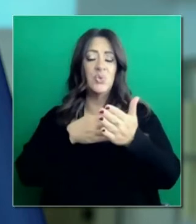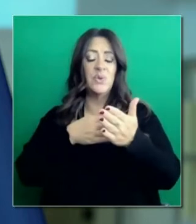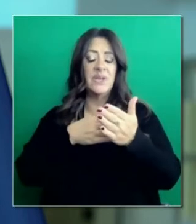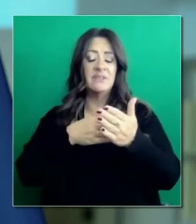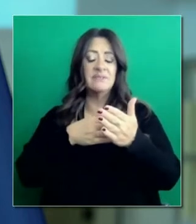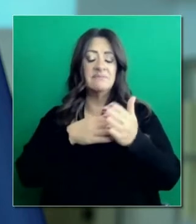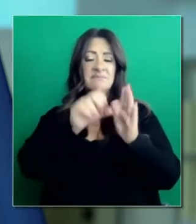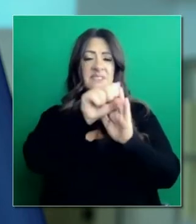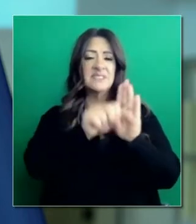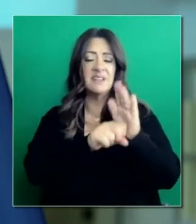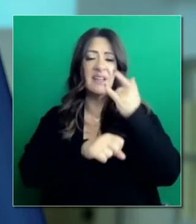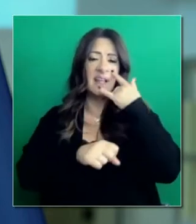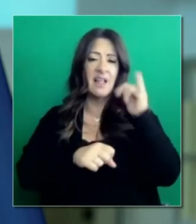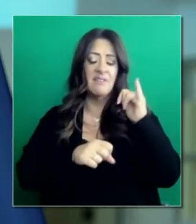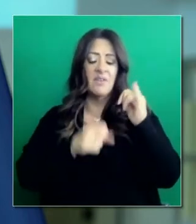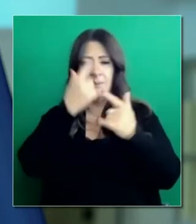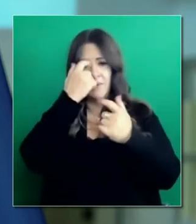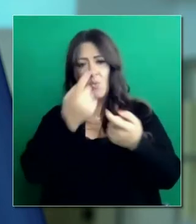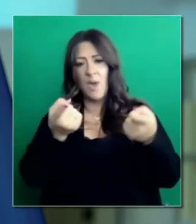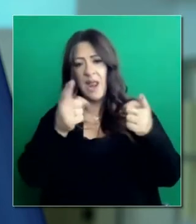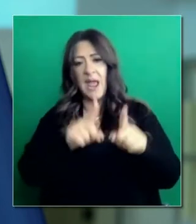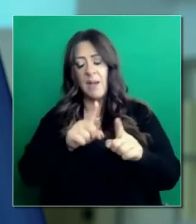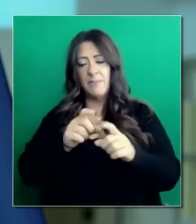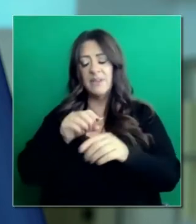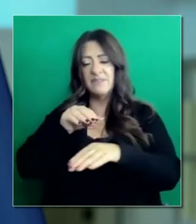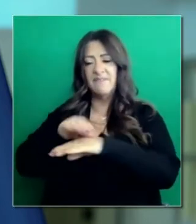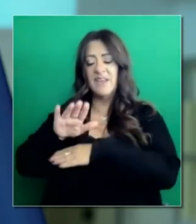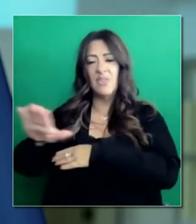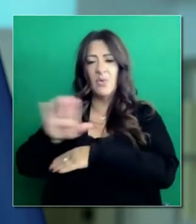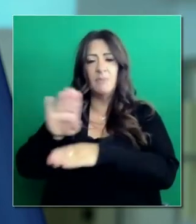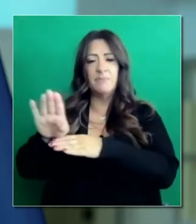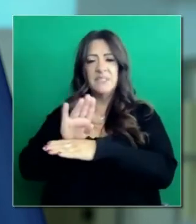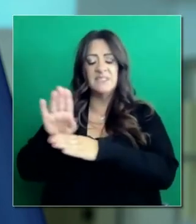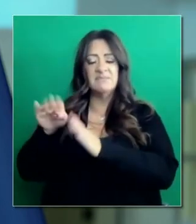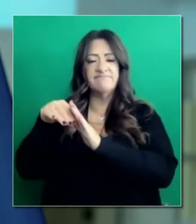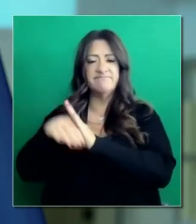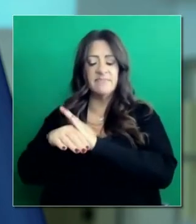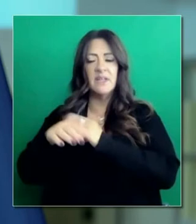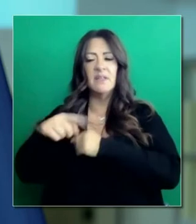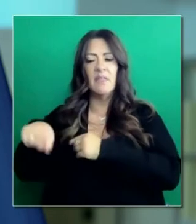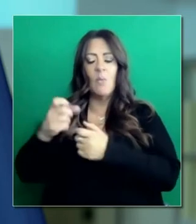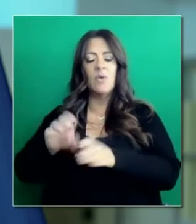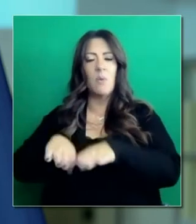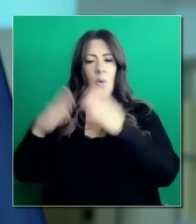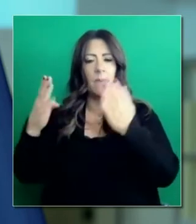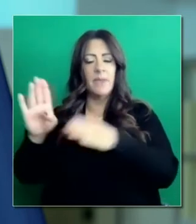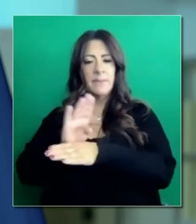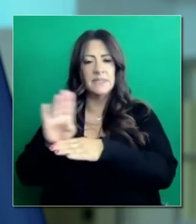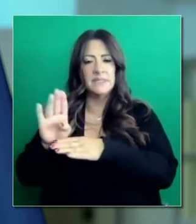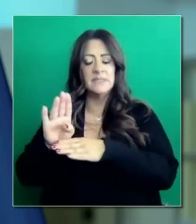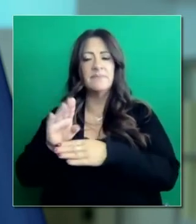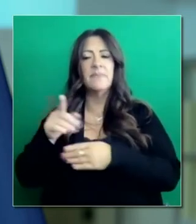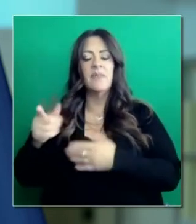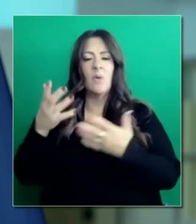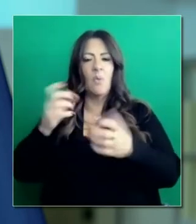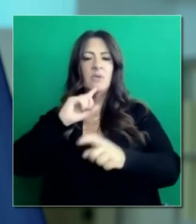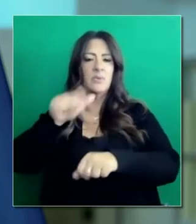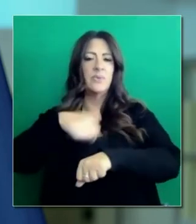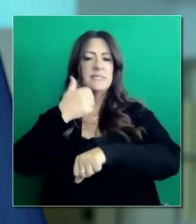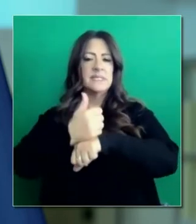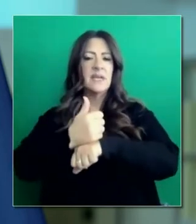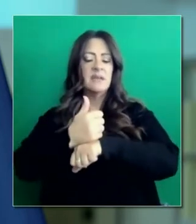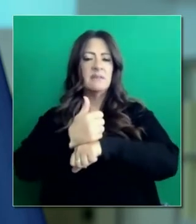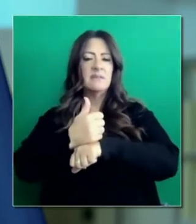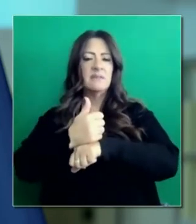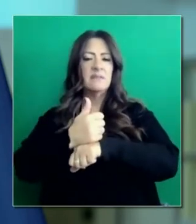tomando, están afectando su industria de negocios. Alegan que aparte de abrir los negocios, también tienen crear la